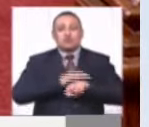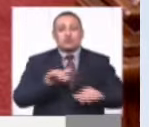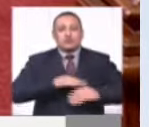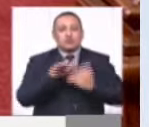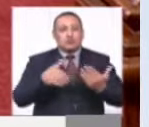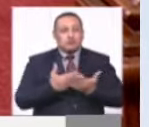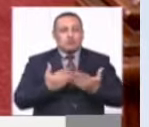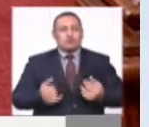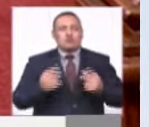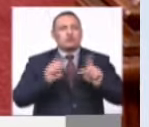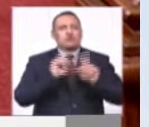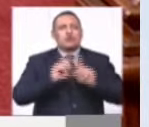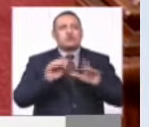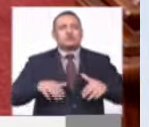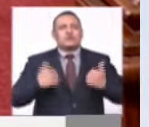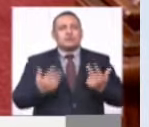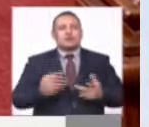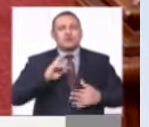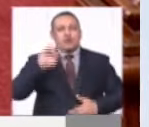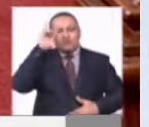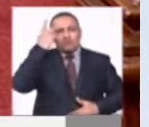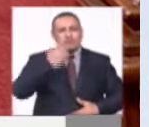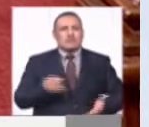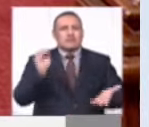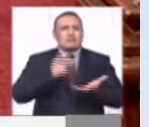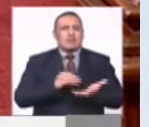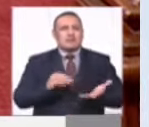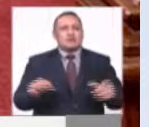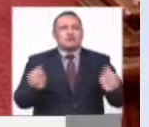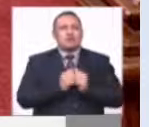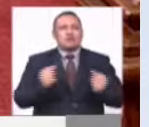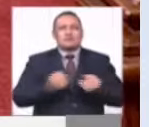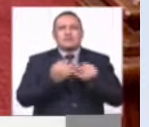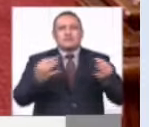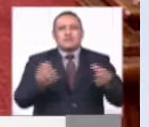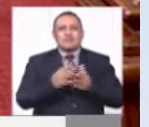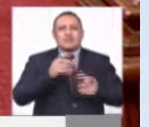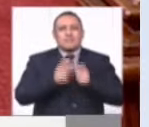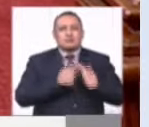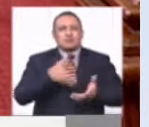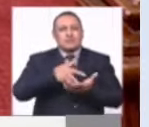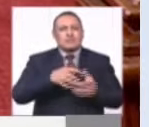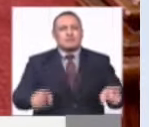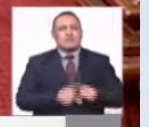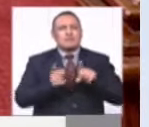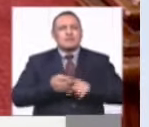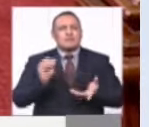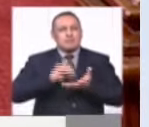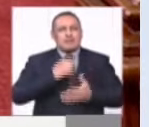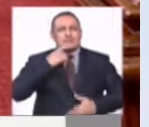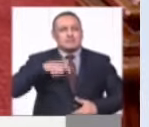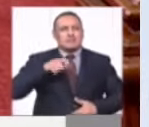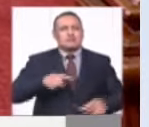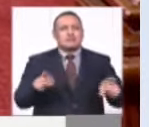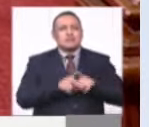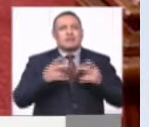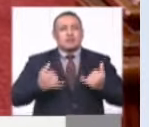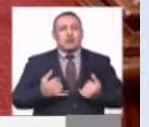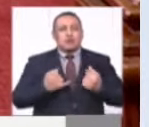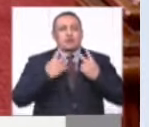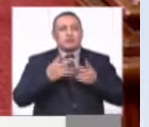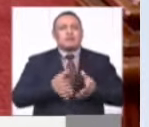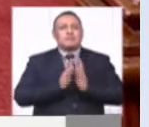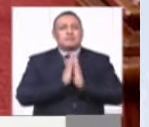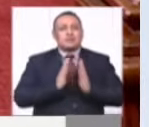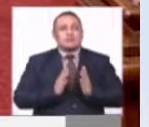todo, no se puede confundir más a los más vulnerables a los más necesitados que hoy